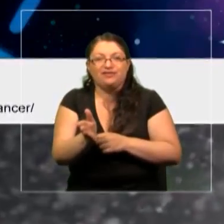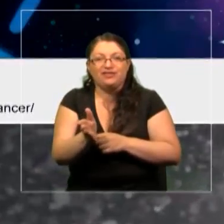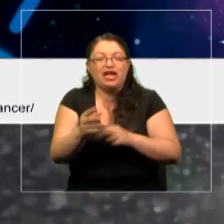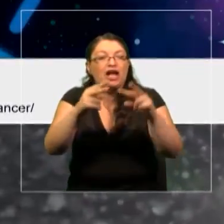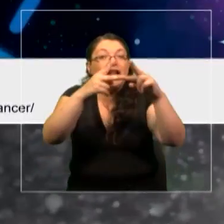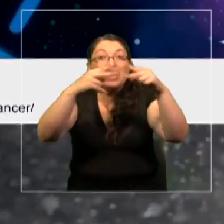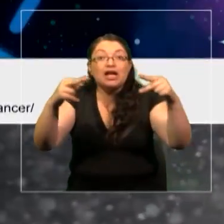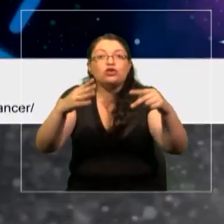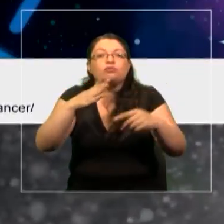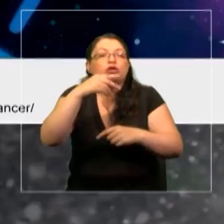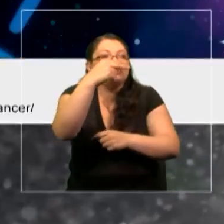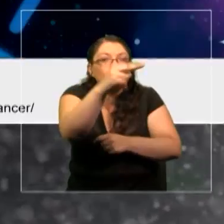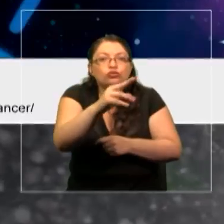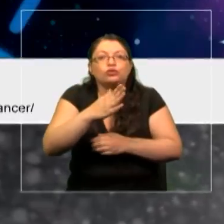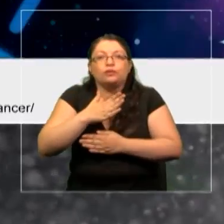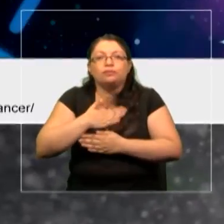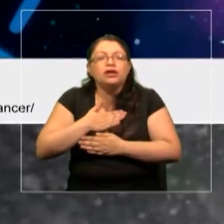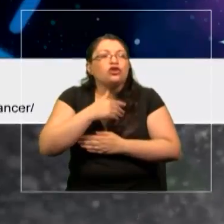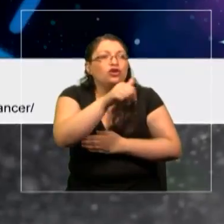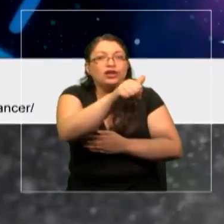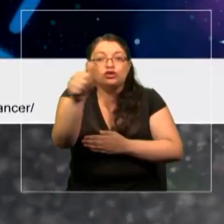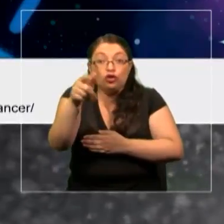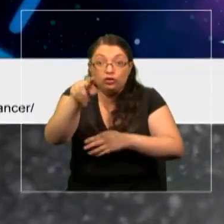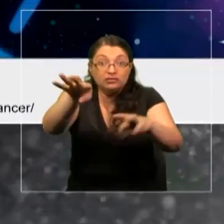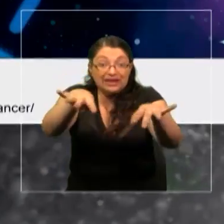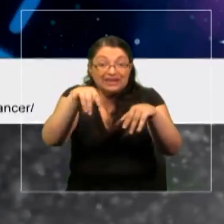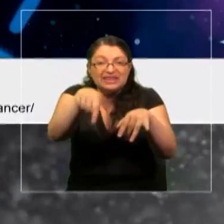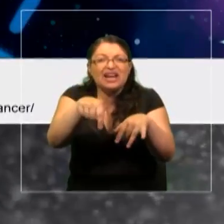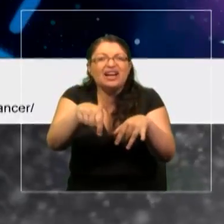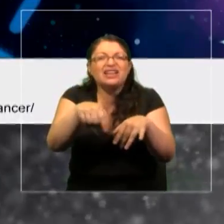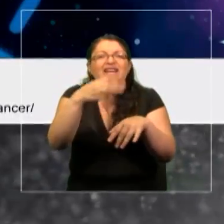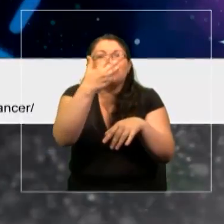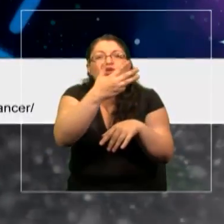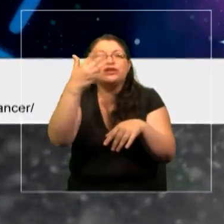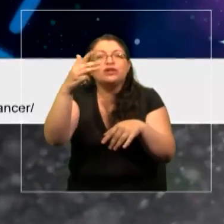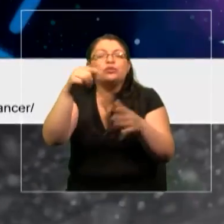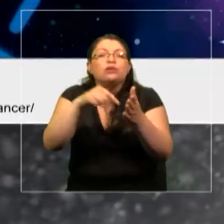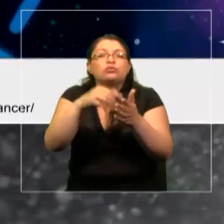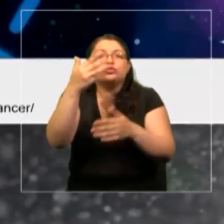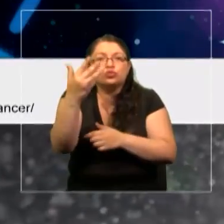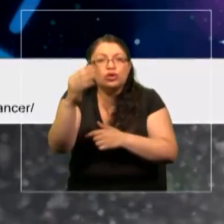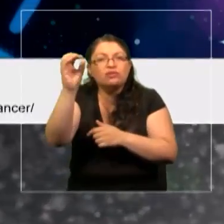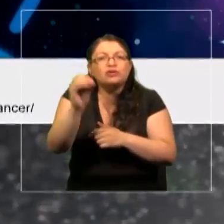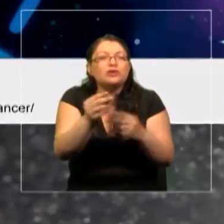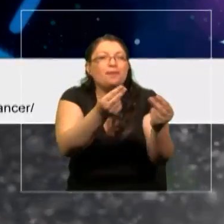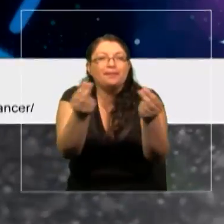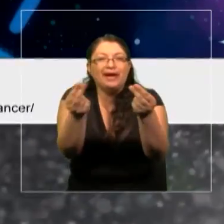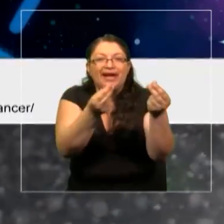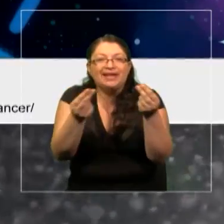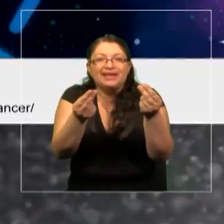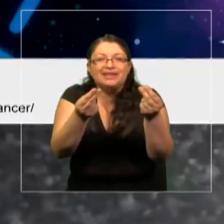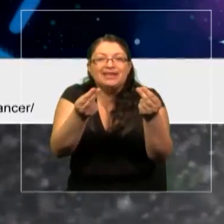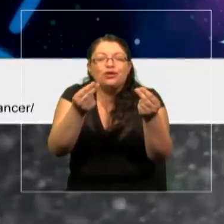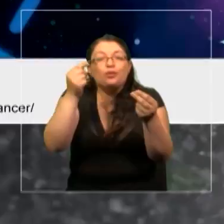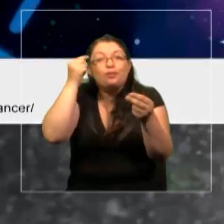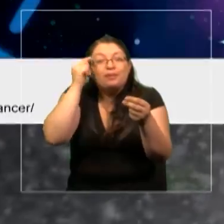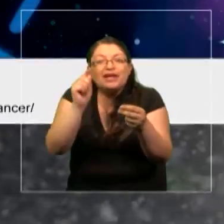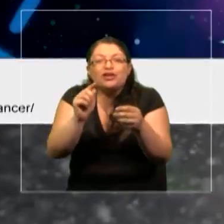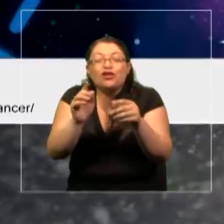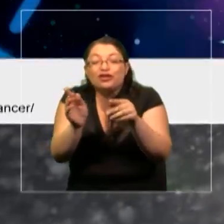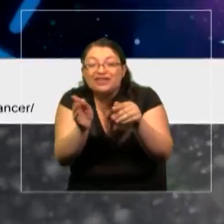el mío y el de todos aquí en la sala es 99.9% similar. Pero ese